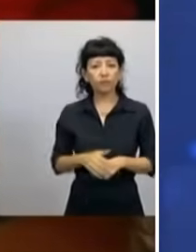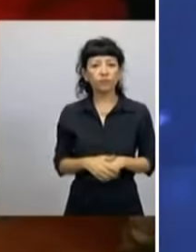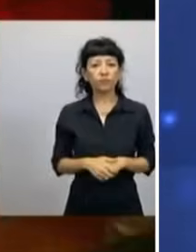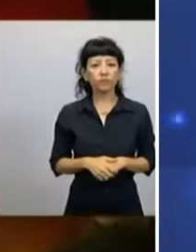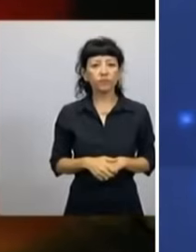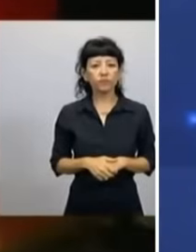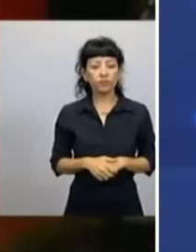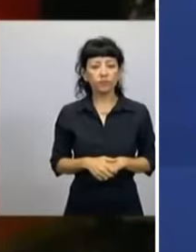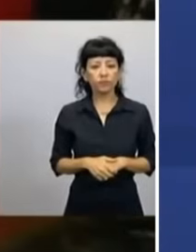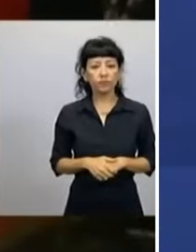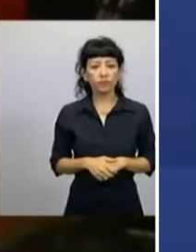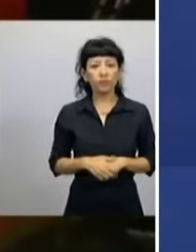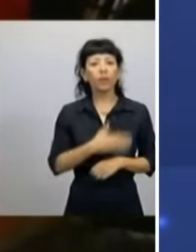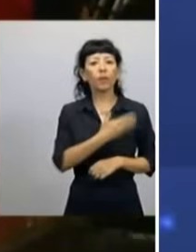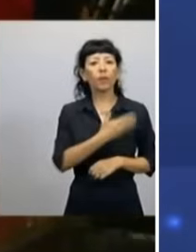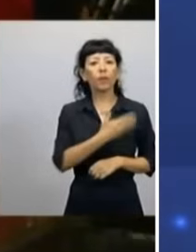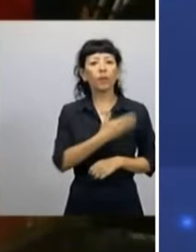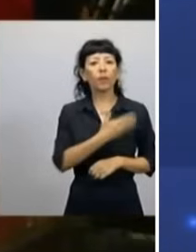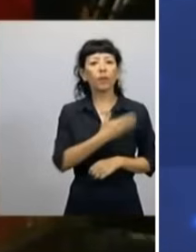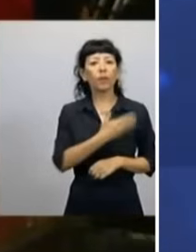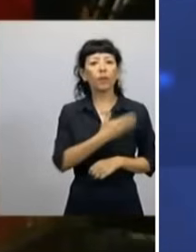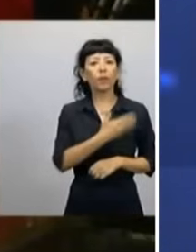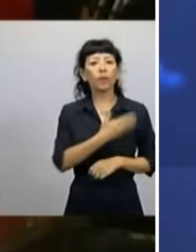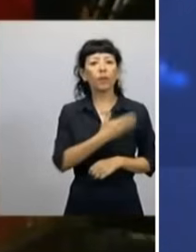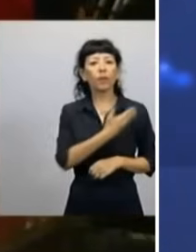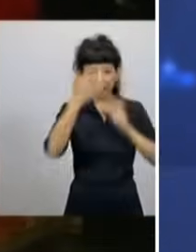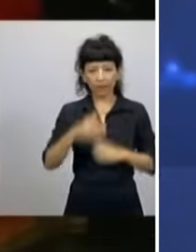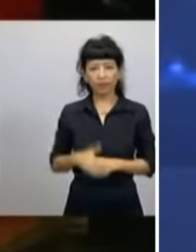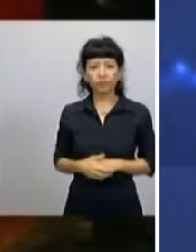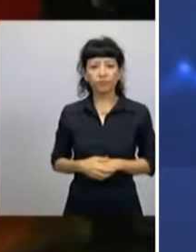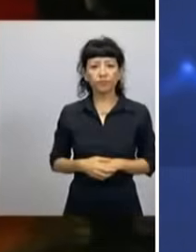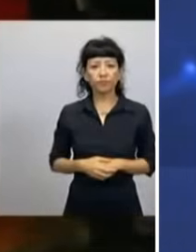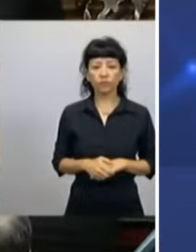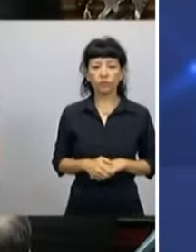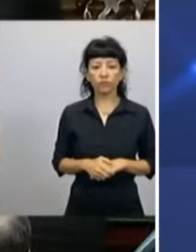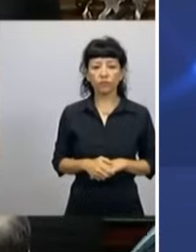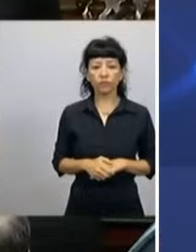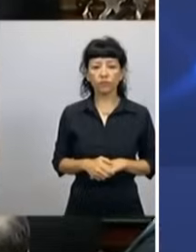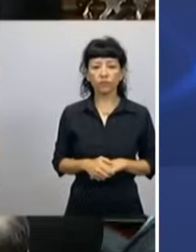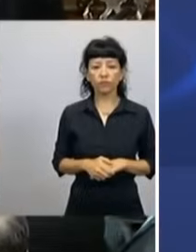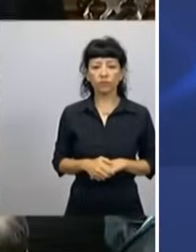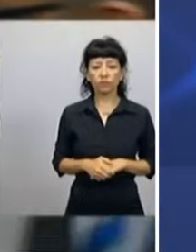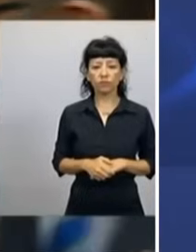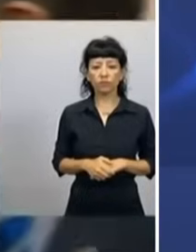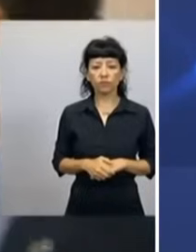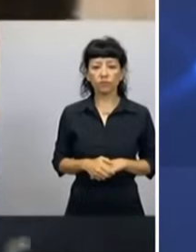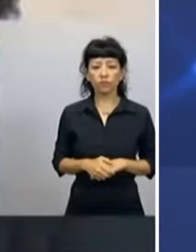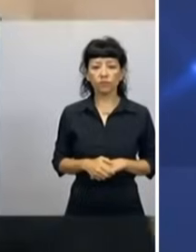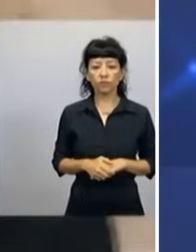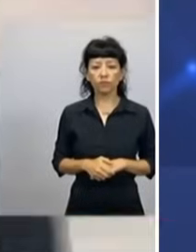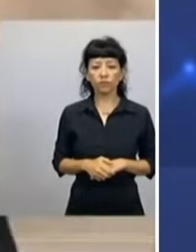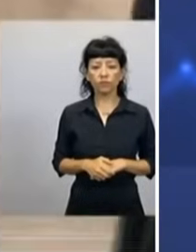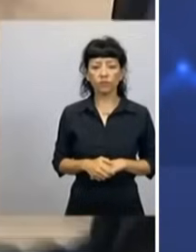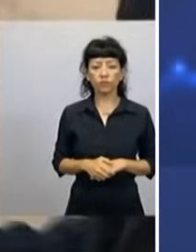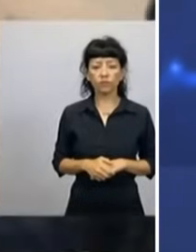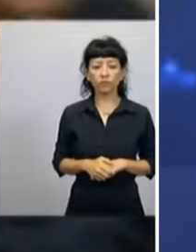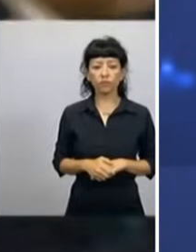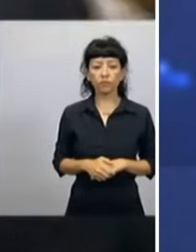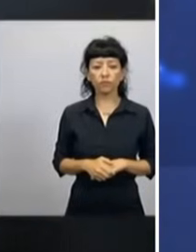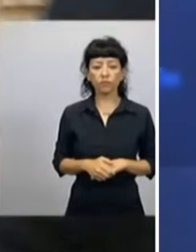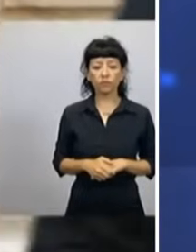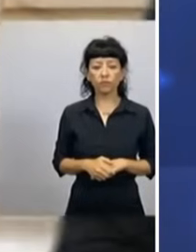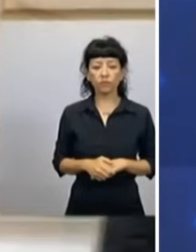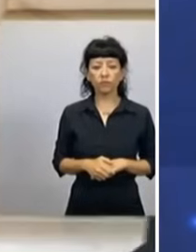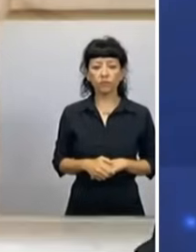Claro, ahora el problema es cómo esa clase media argentina, que es tan fuerte, tan decisiva en esta sociedad, va a asumir